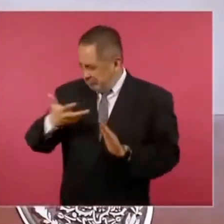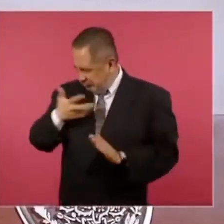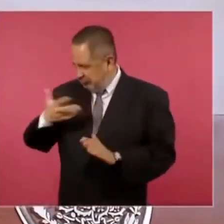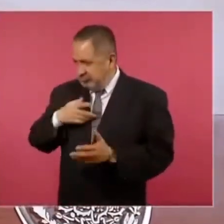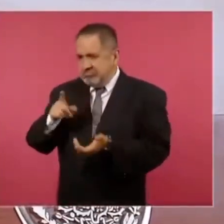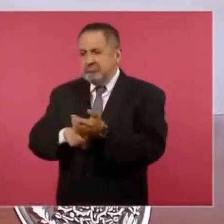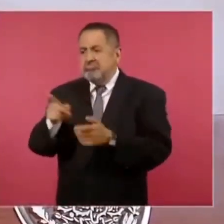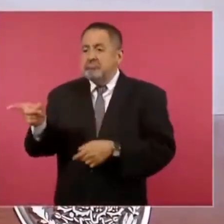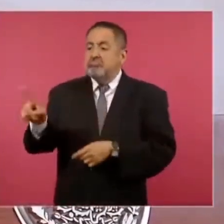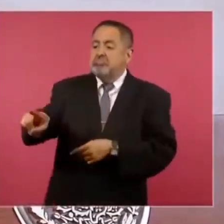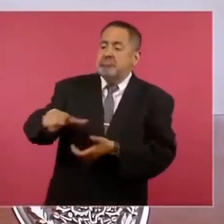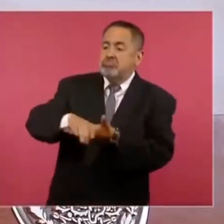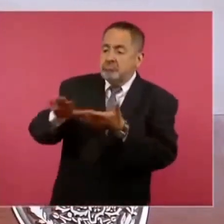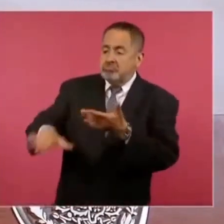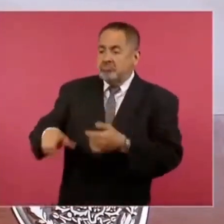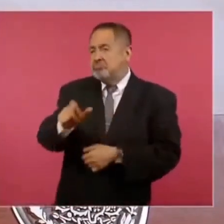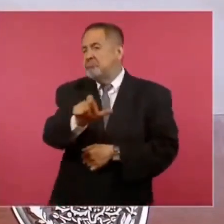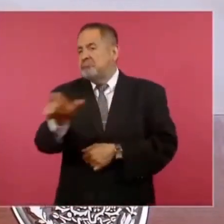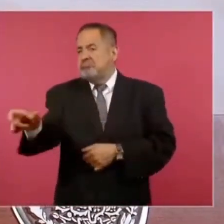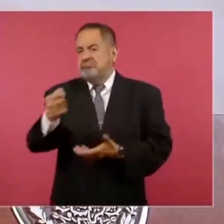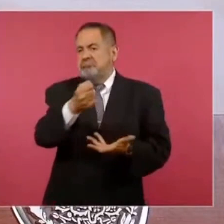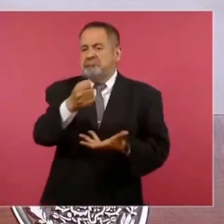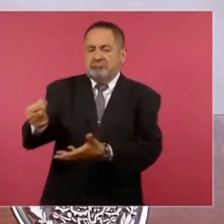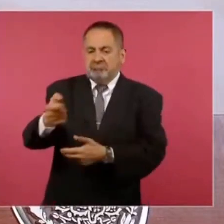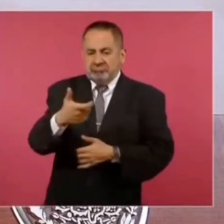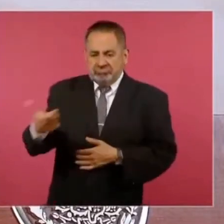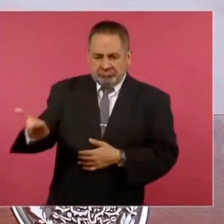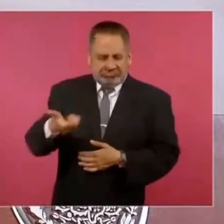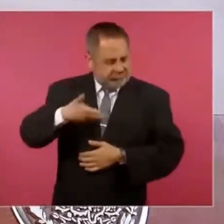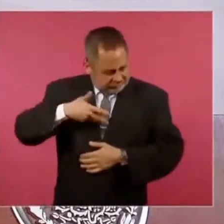Bartlett estaba recibiendo dinero.